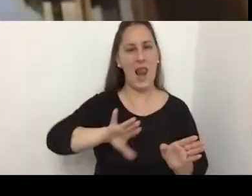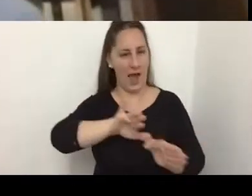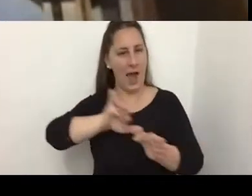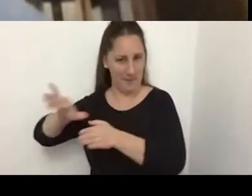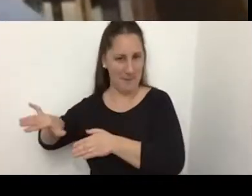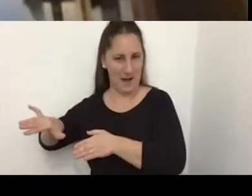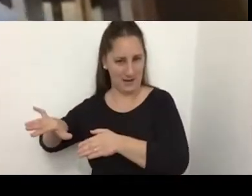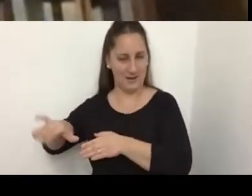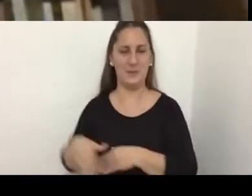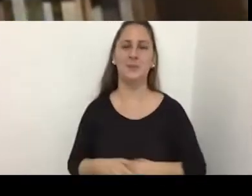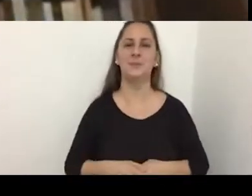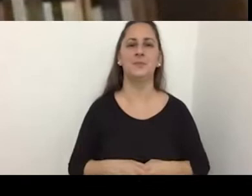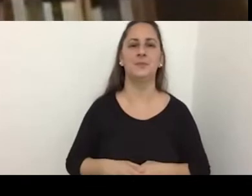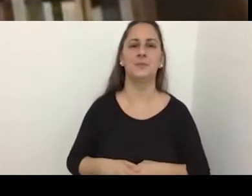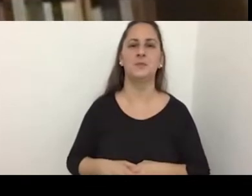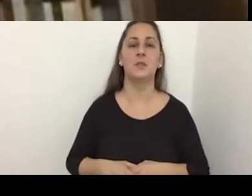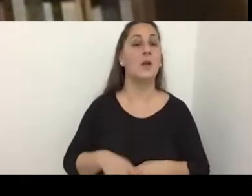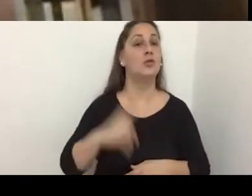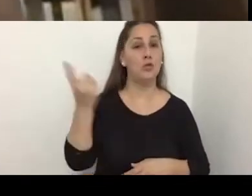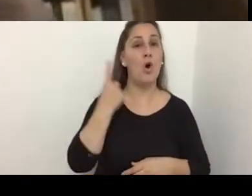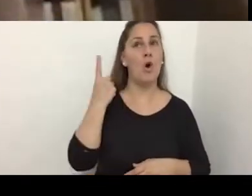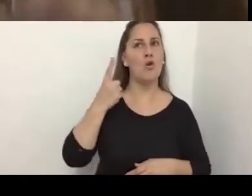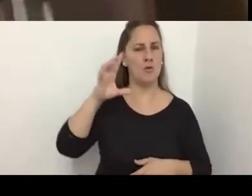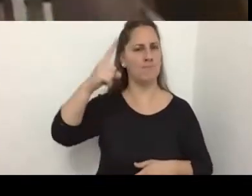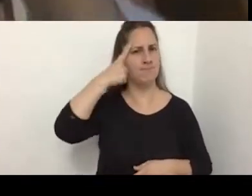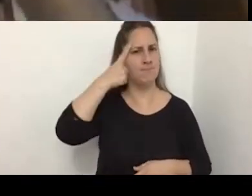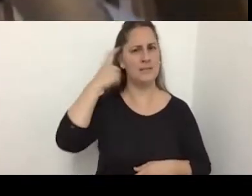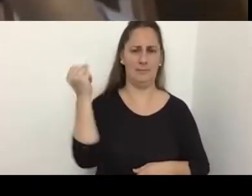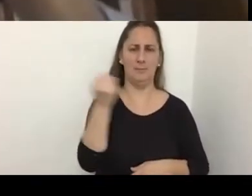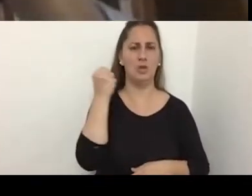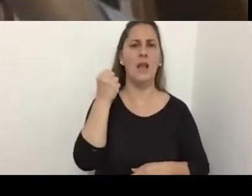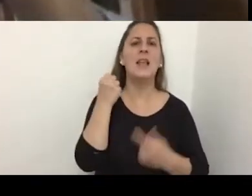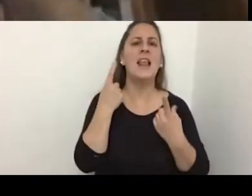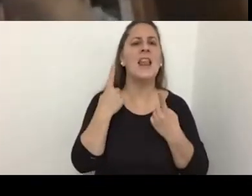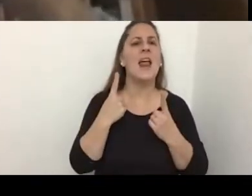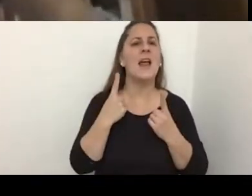Pero todo sin soslayar ni hacerse el distraído con la